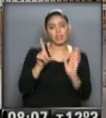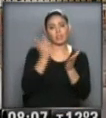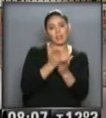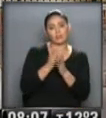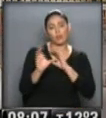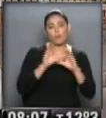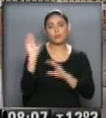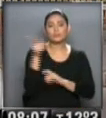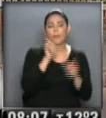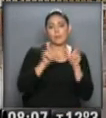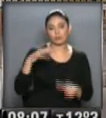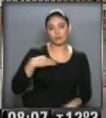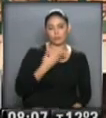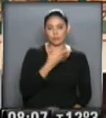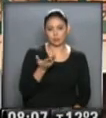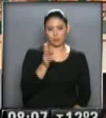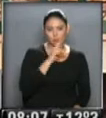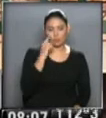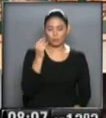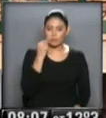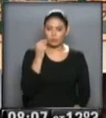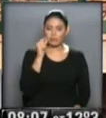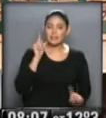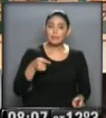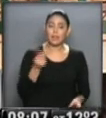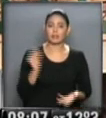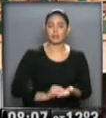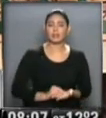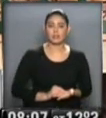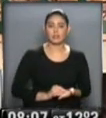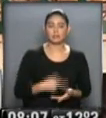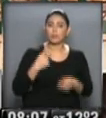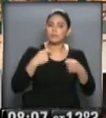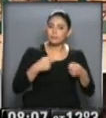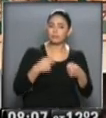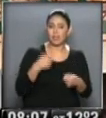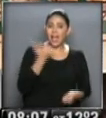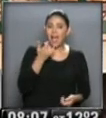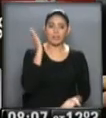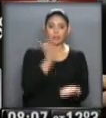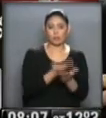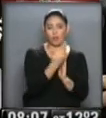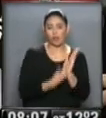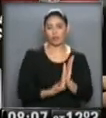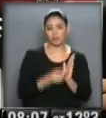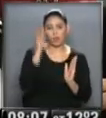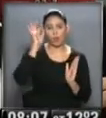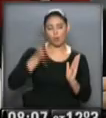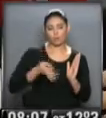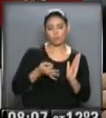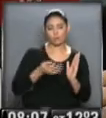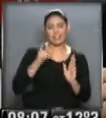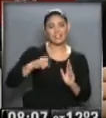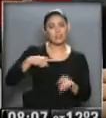de muchísimos ciudadanos y ciudadanas. Y además, digo, hay una orden judicial. Durante